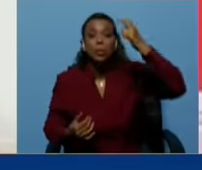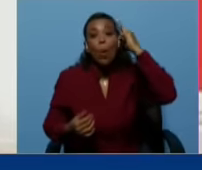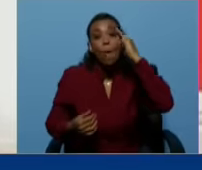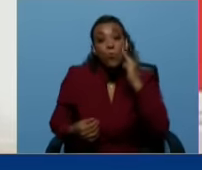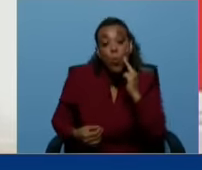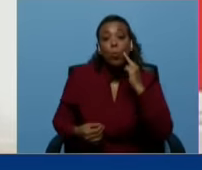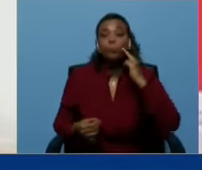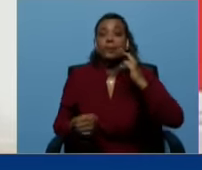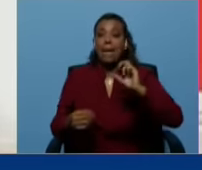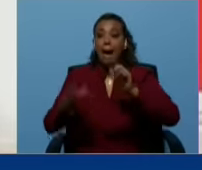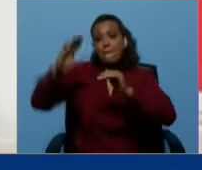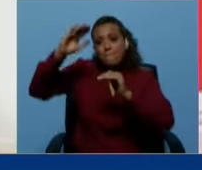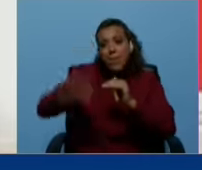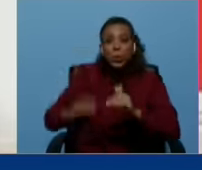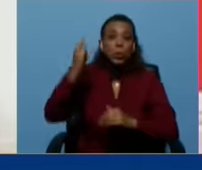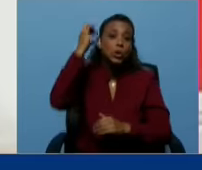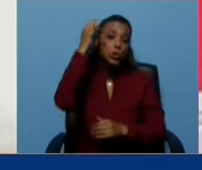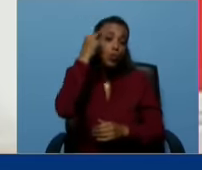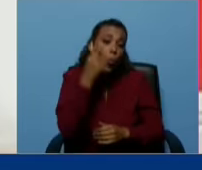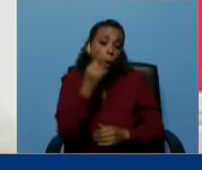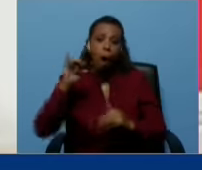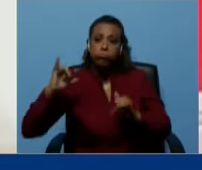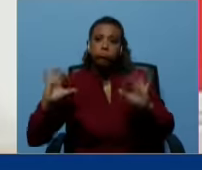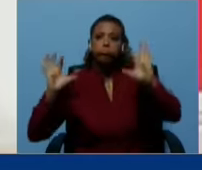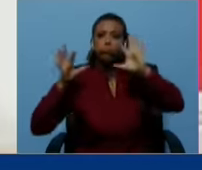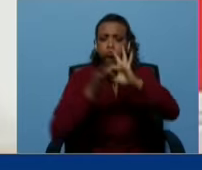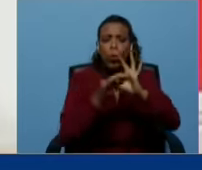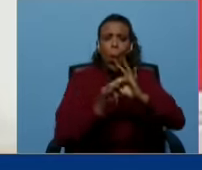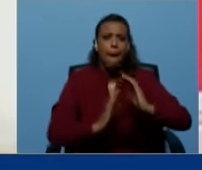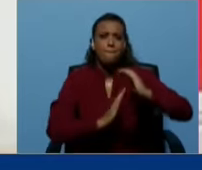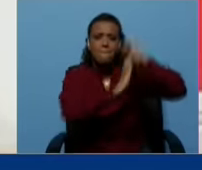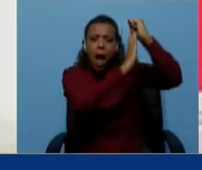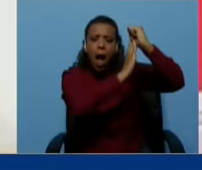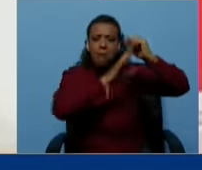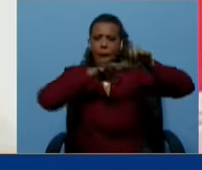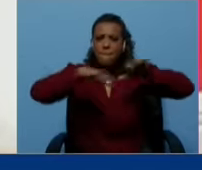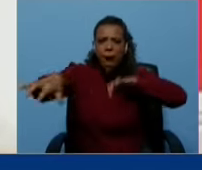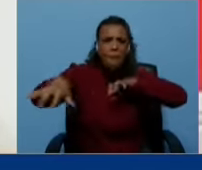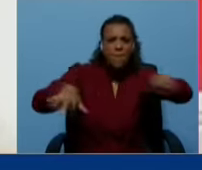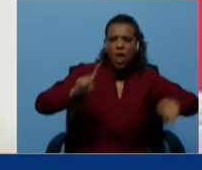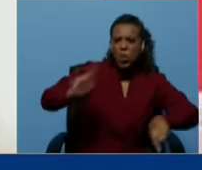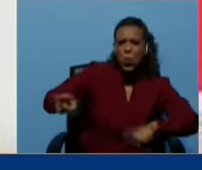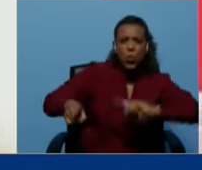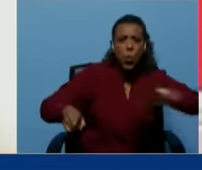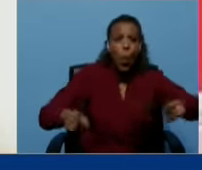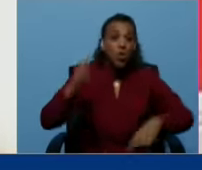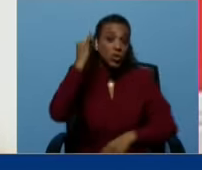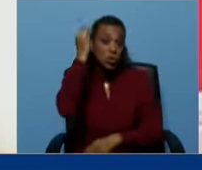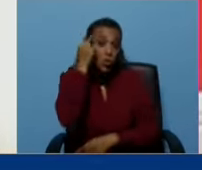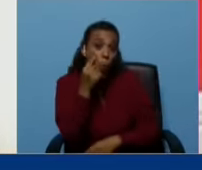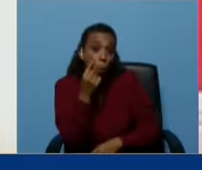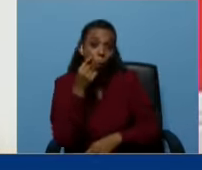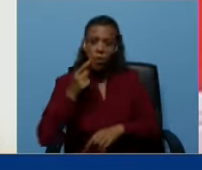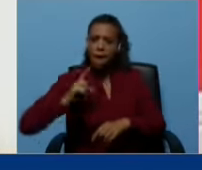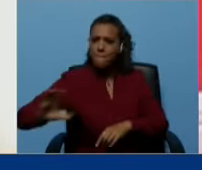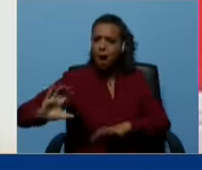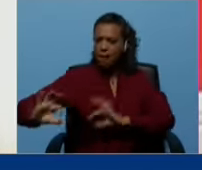Se desplegaron juntos, Bolívar al mando central, Sucre en el mando